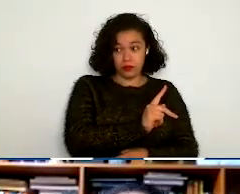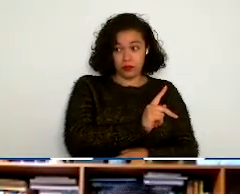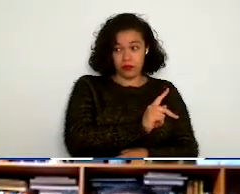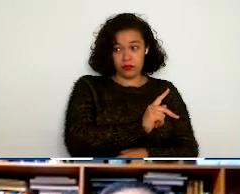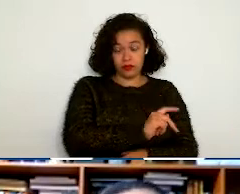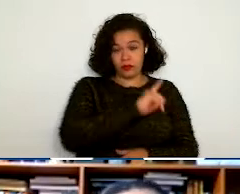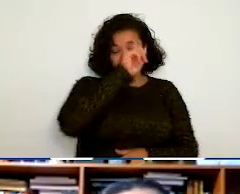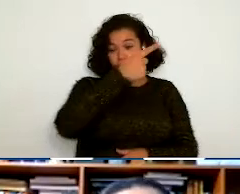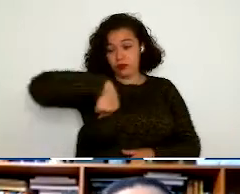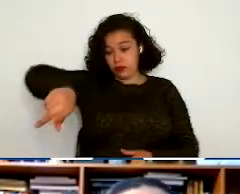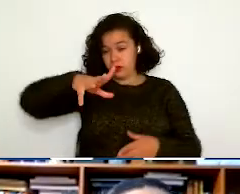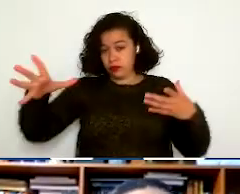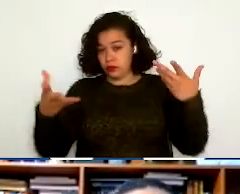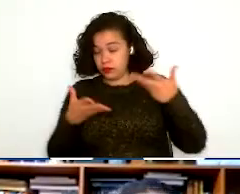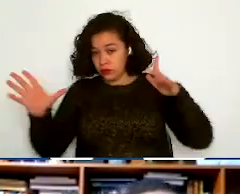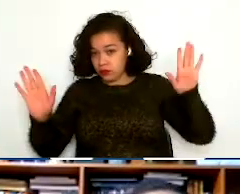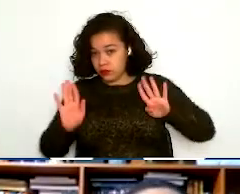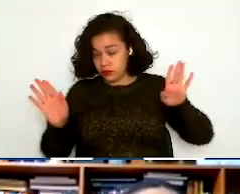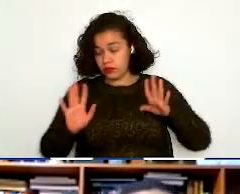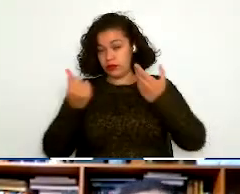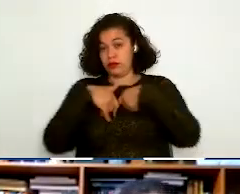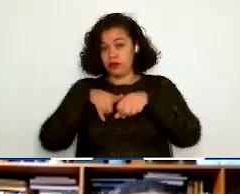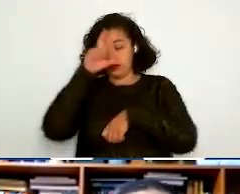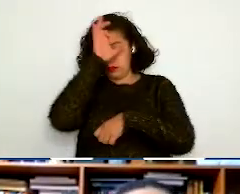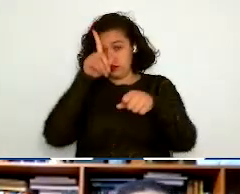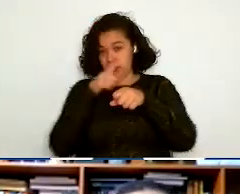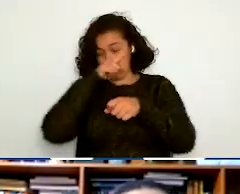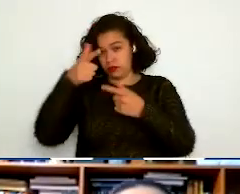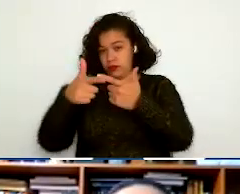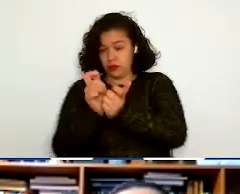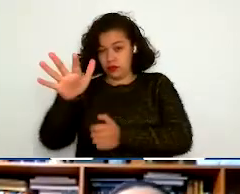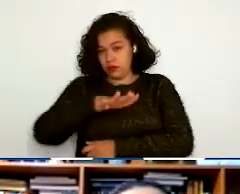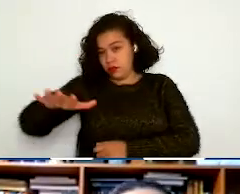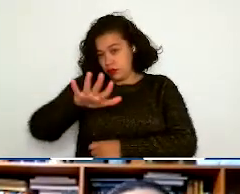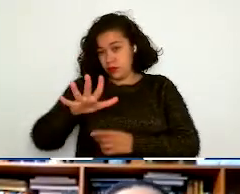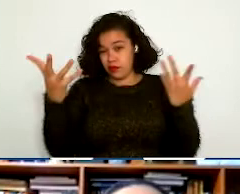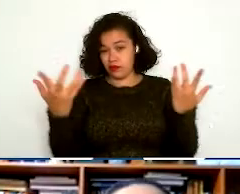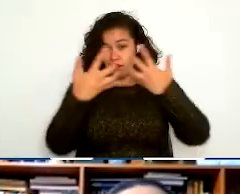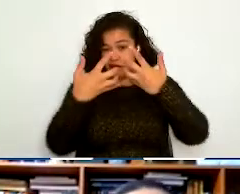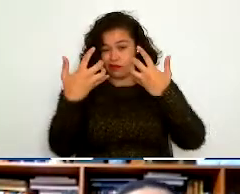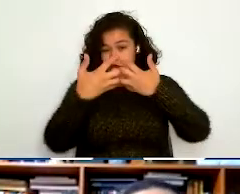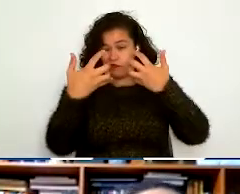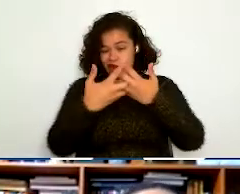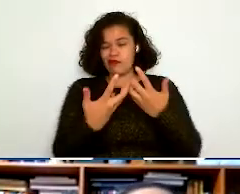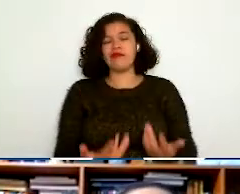las características sociales, culturales, económicas de la población. Entonces, es muy importante